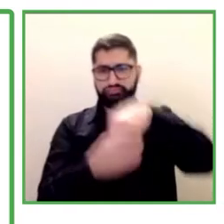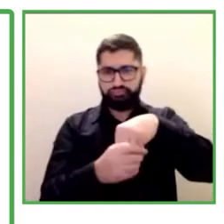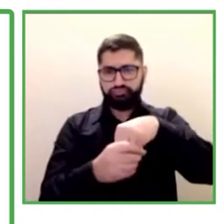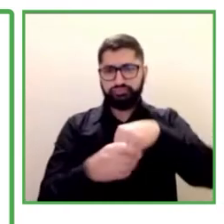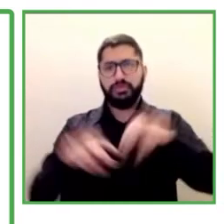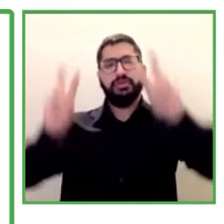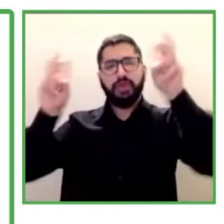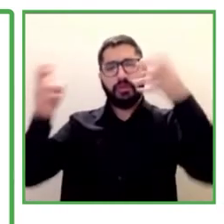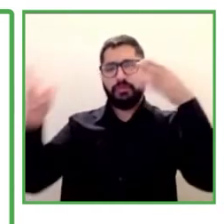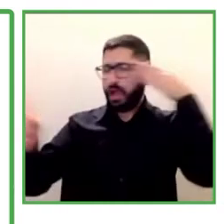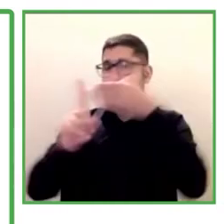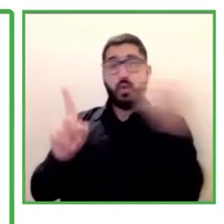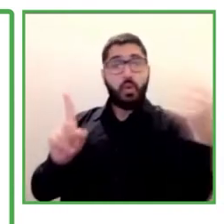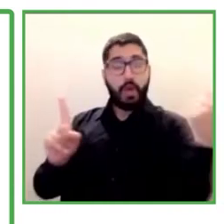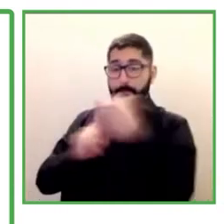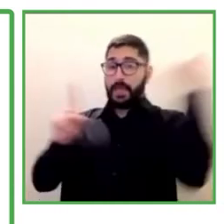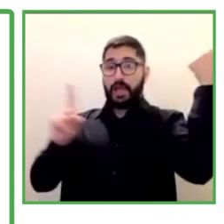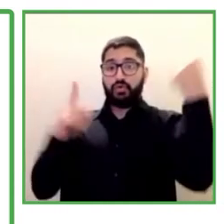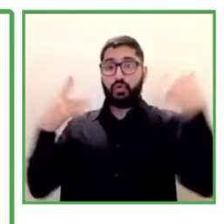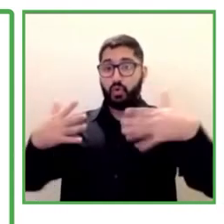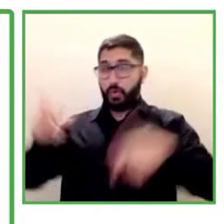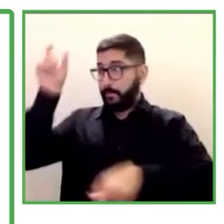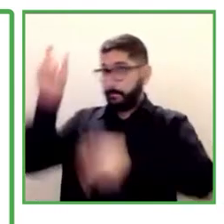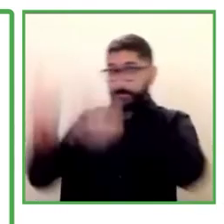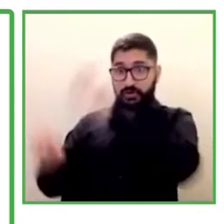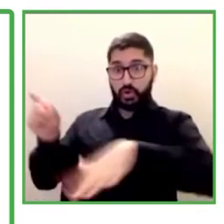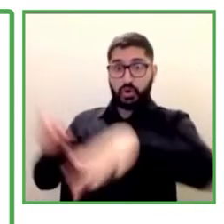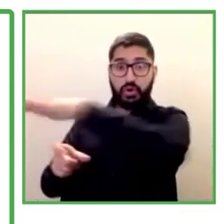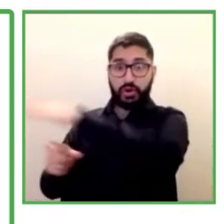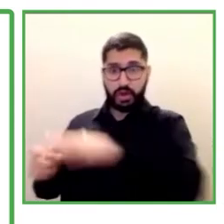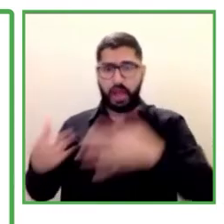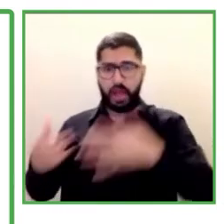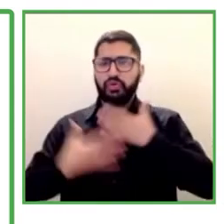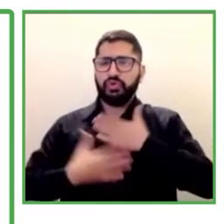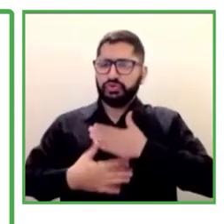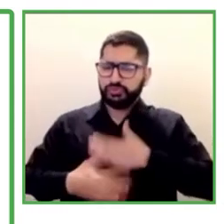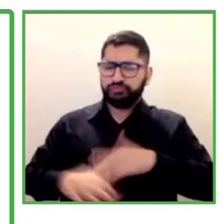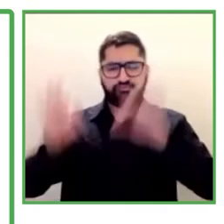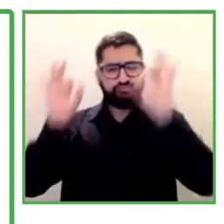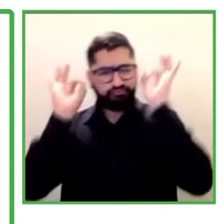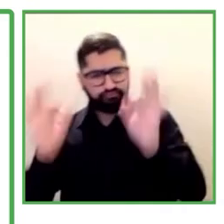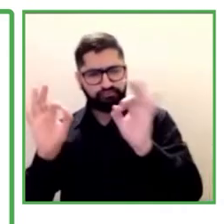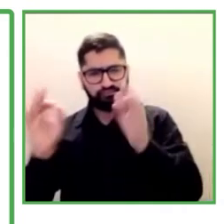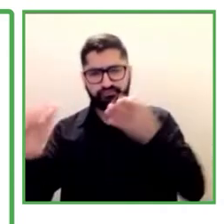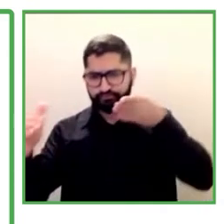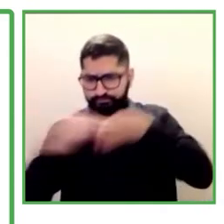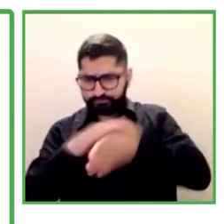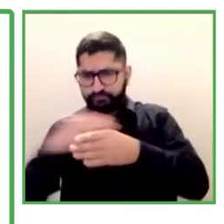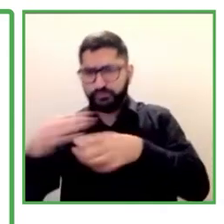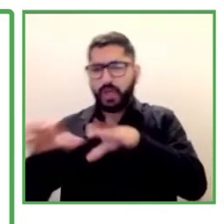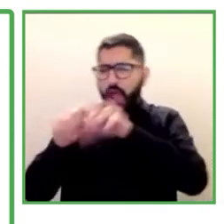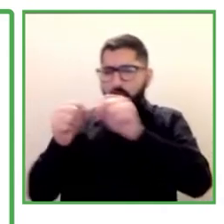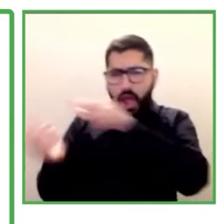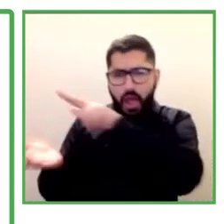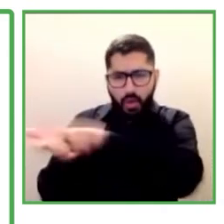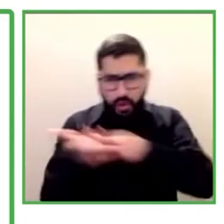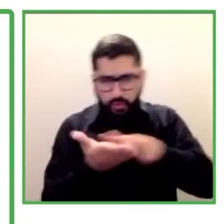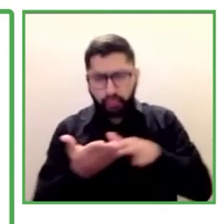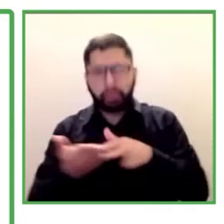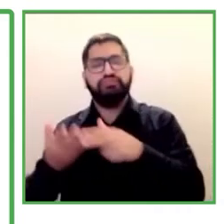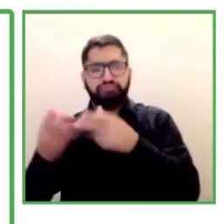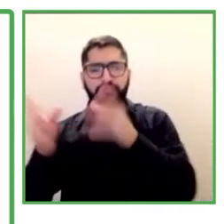sido una permanente apuesta que hemos tenido, y en nuestras encuestas de evaluación los usuarios valoran nuestros